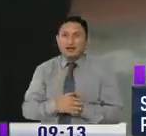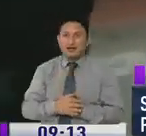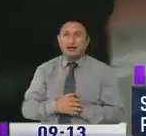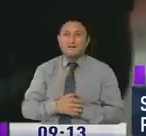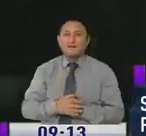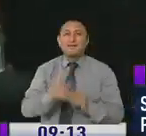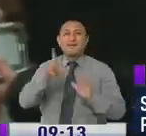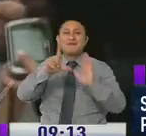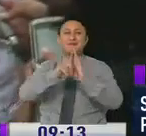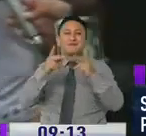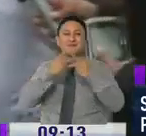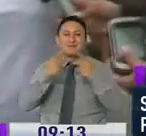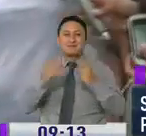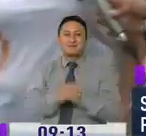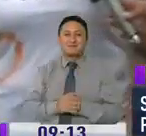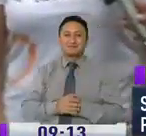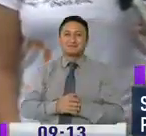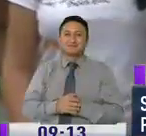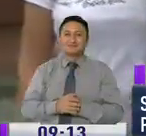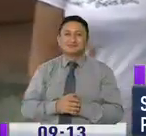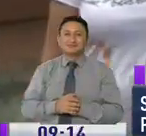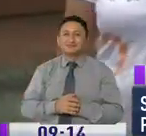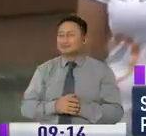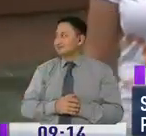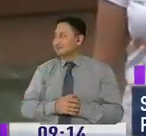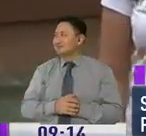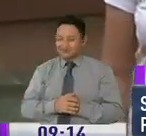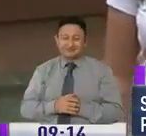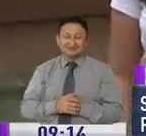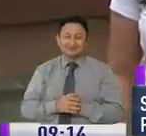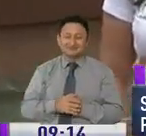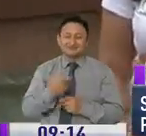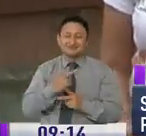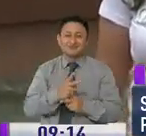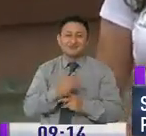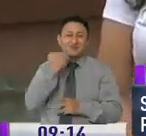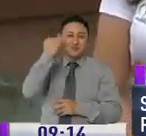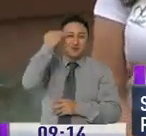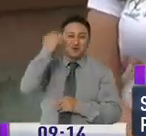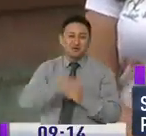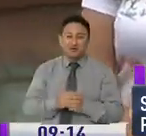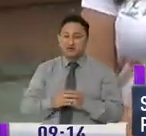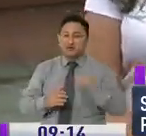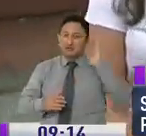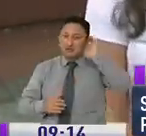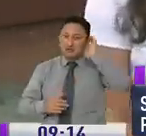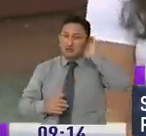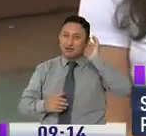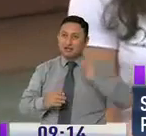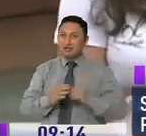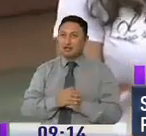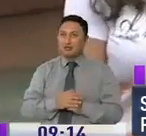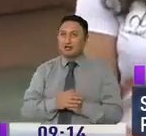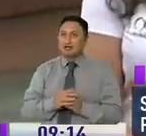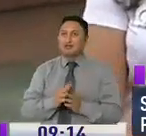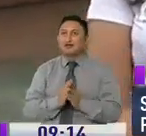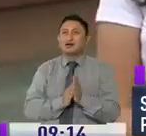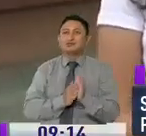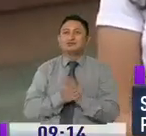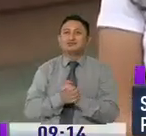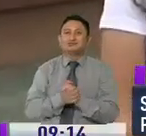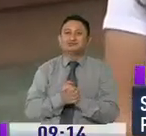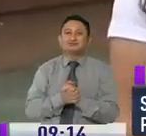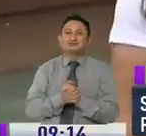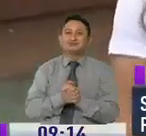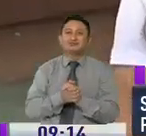públicas, maneras de cuidar al adulto mayor, porque la cantidad de adultos mayor va a ser mucho más grande. En 32